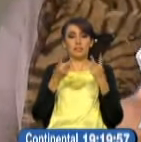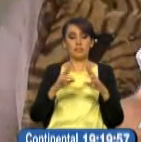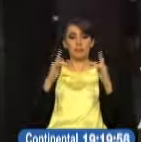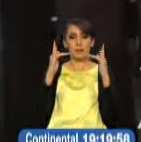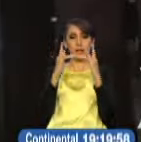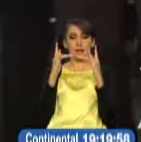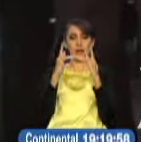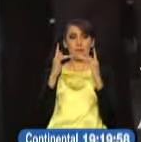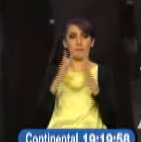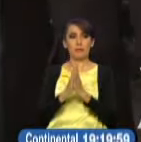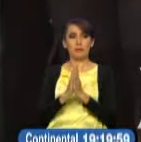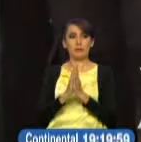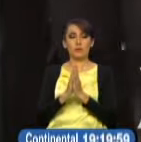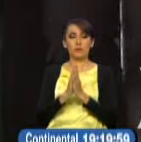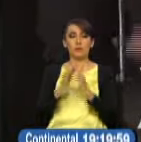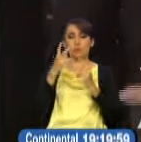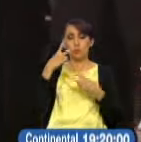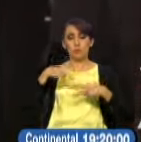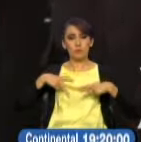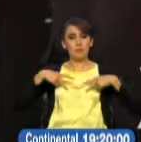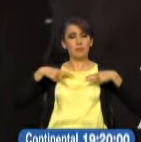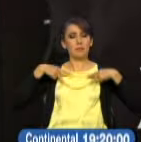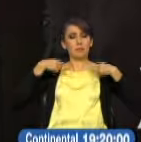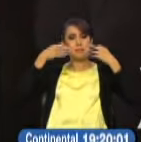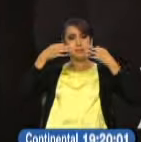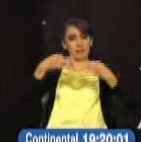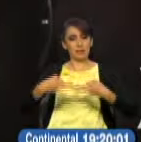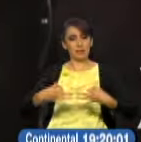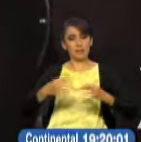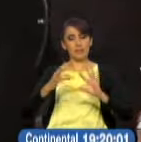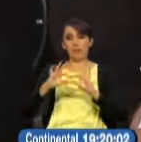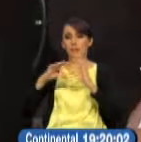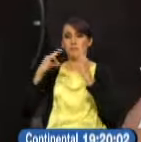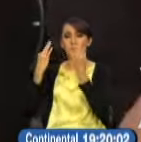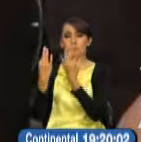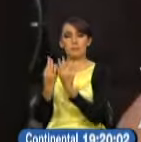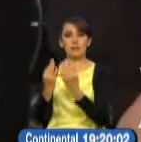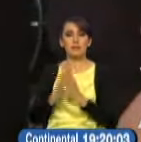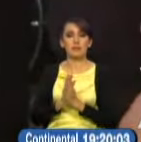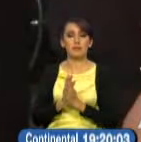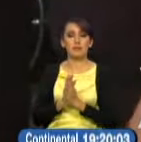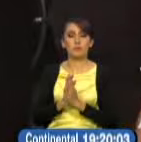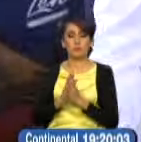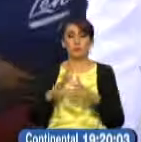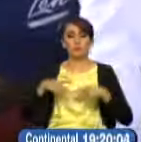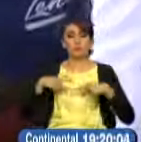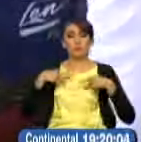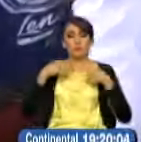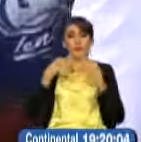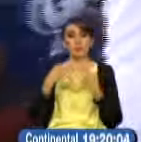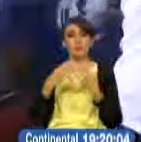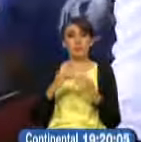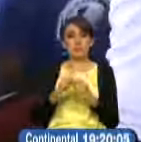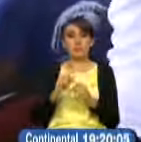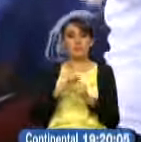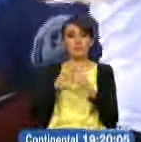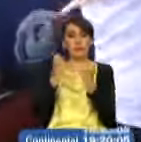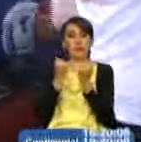clínica. Una dignidad para la familia, una dignidad para la sociedad. César Tacuri